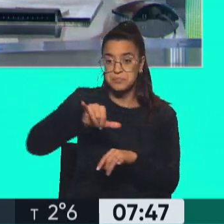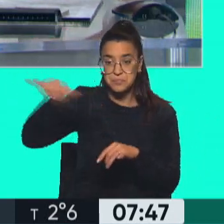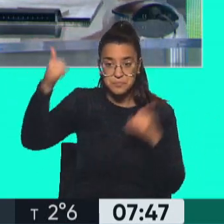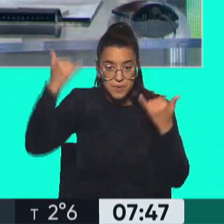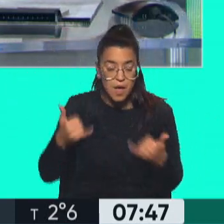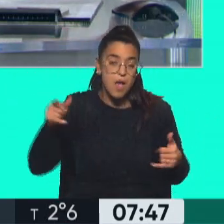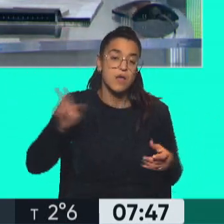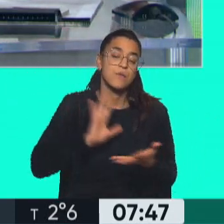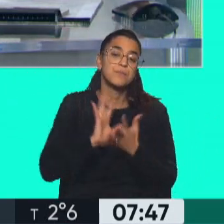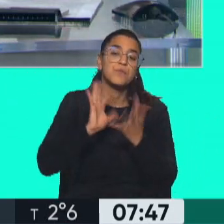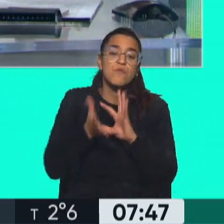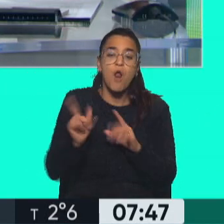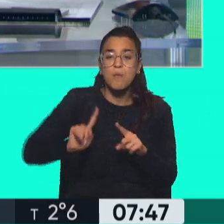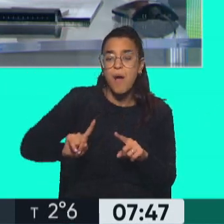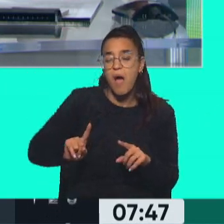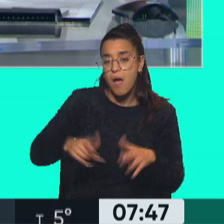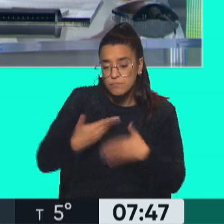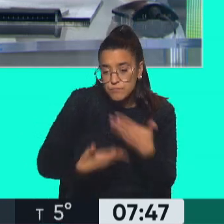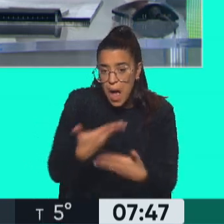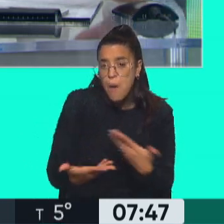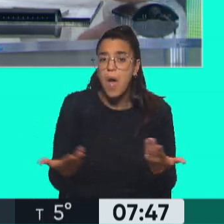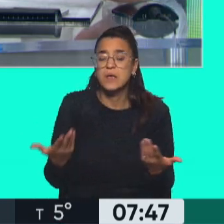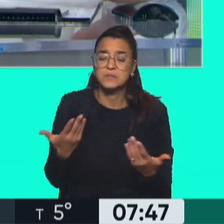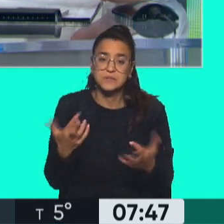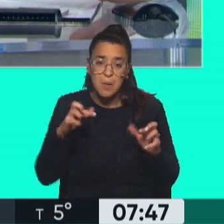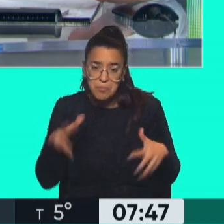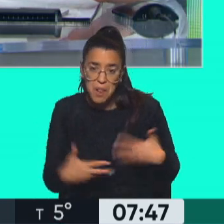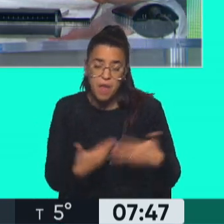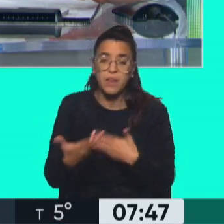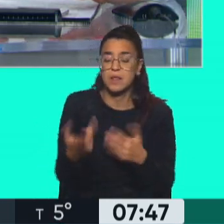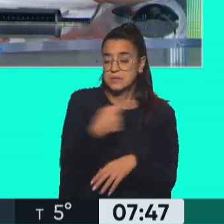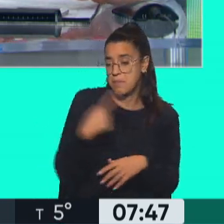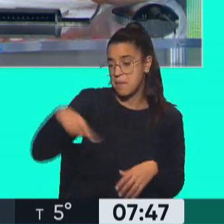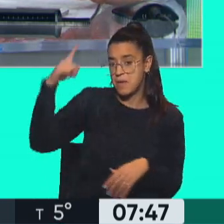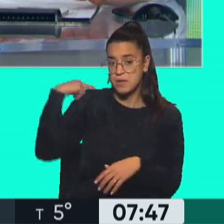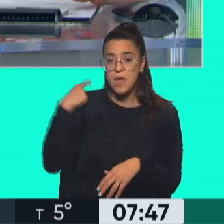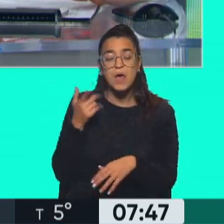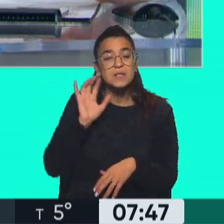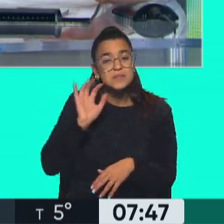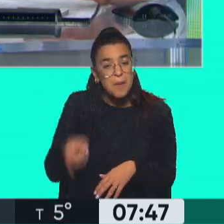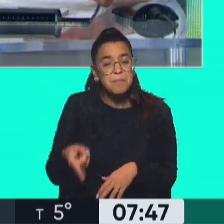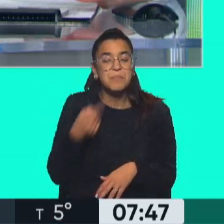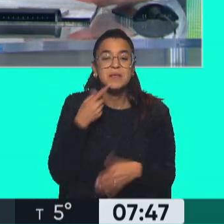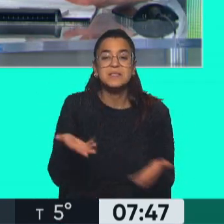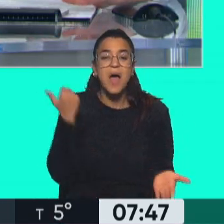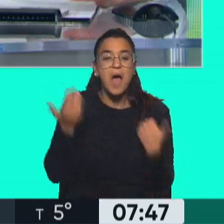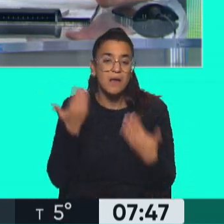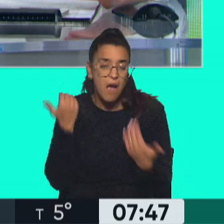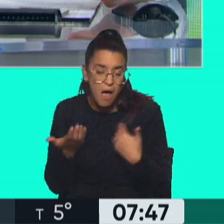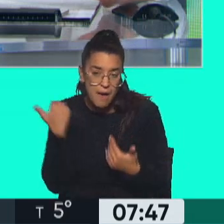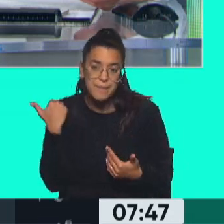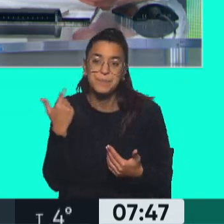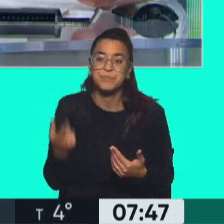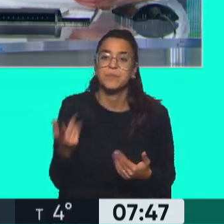una política que viene ya también avanzando. La semana pasada conocimos que se habían también eliminado,